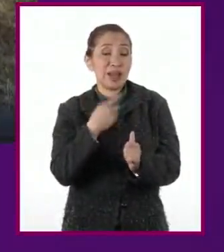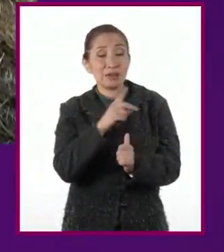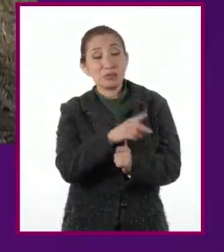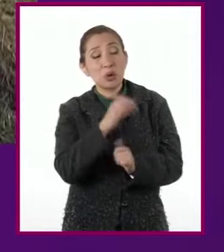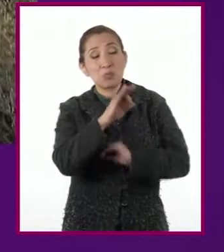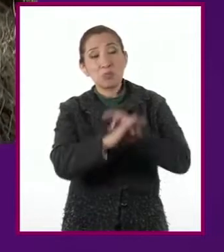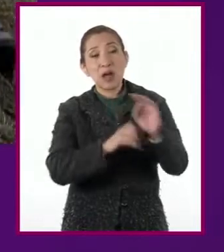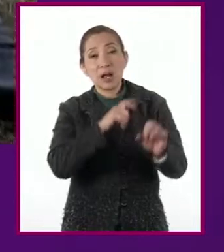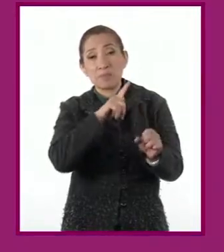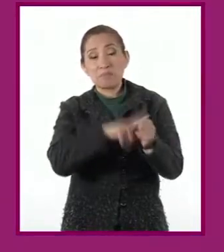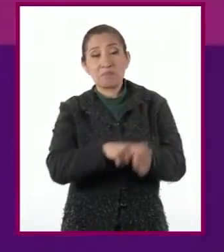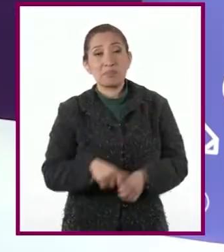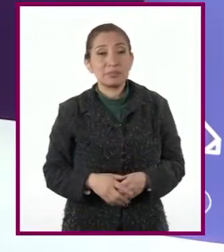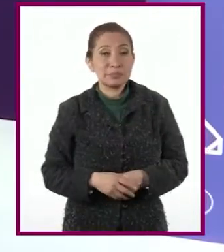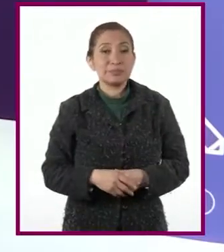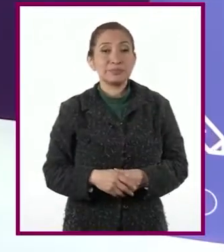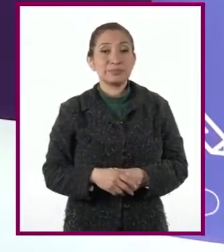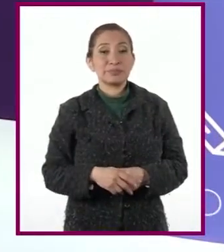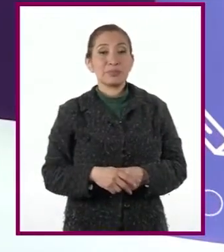del ganado.